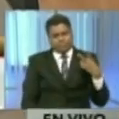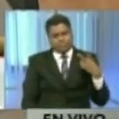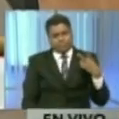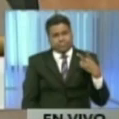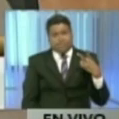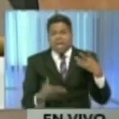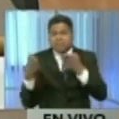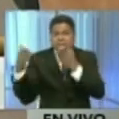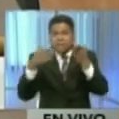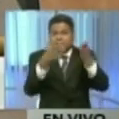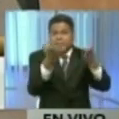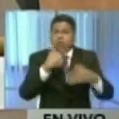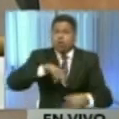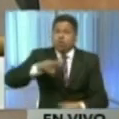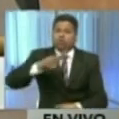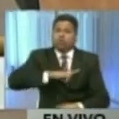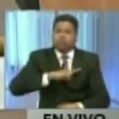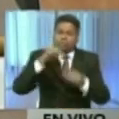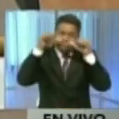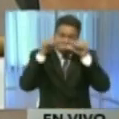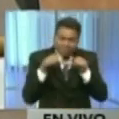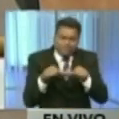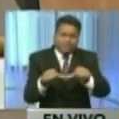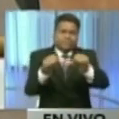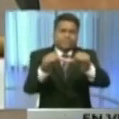Este es el camino y nosotros vamos a persistir